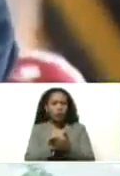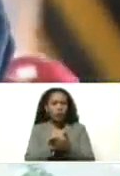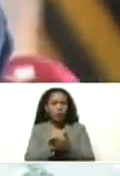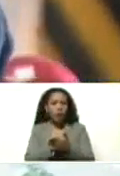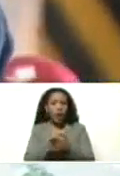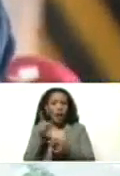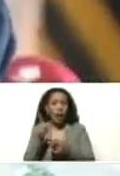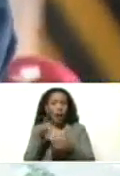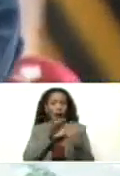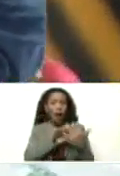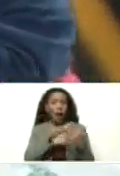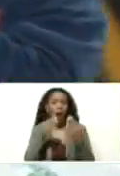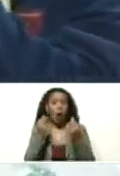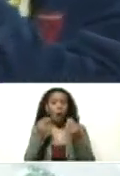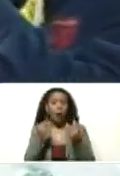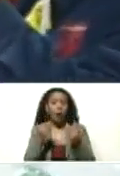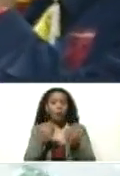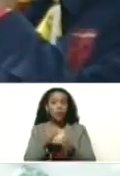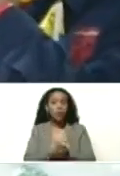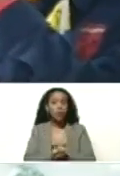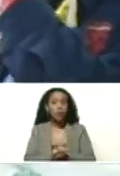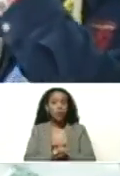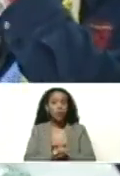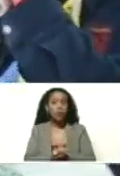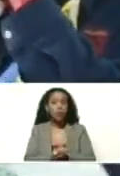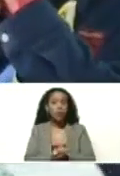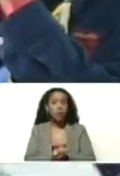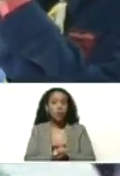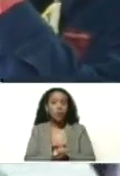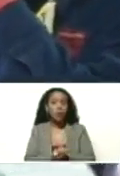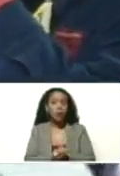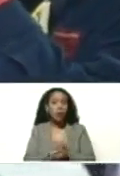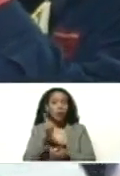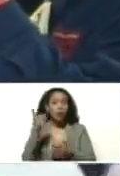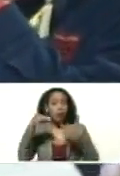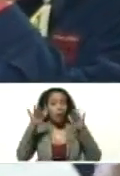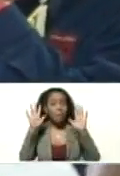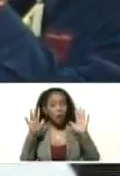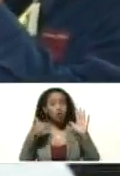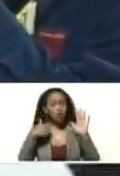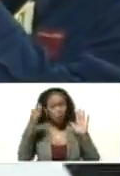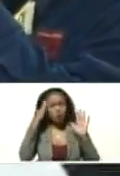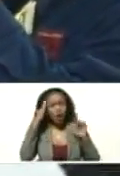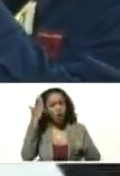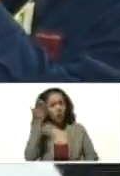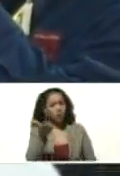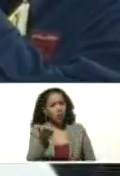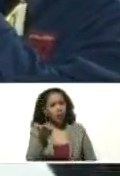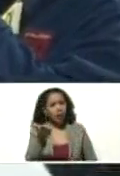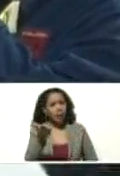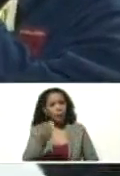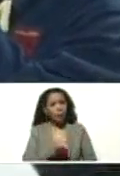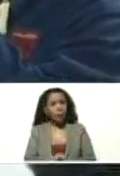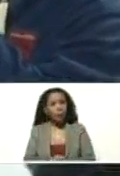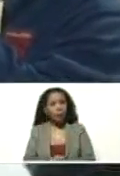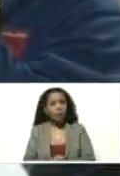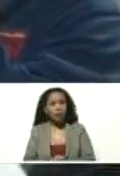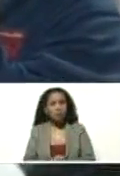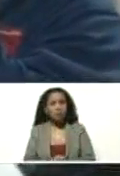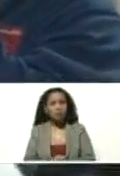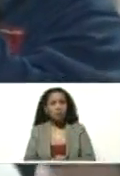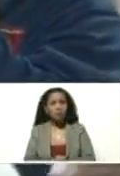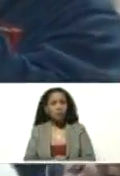de la guerra económica eso ha mermado. Sin embargo, yo sé que usted tiene el corazón suficiente